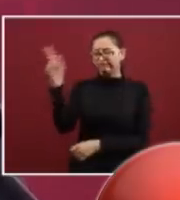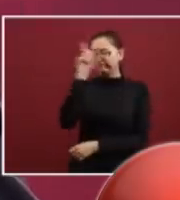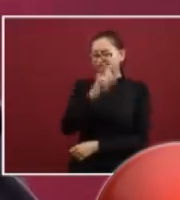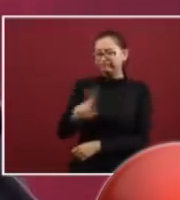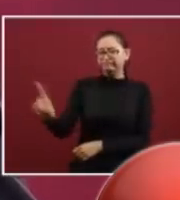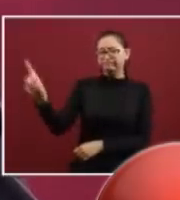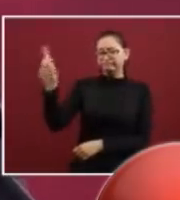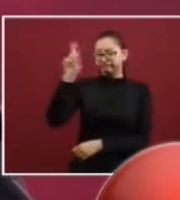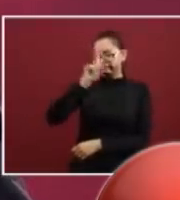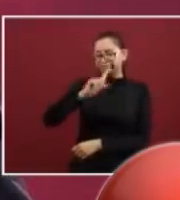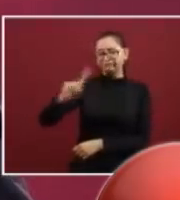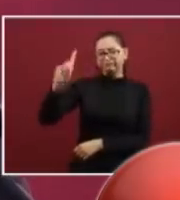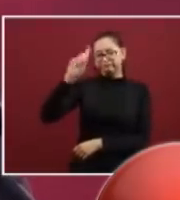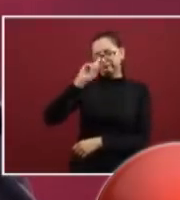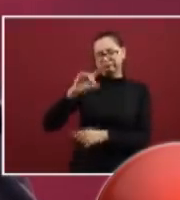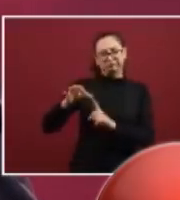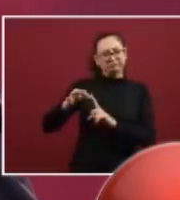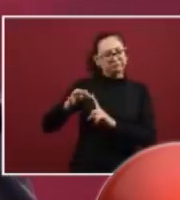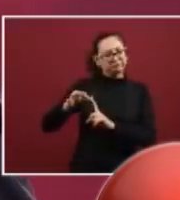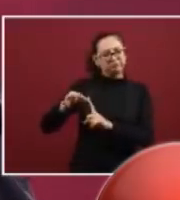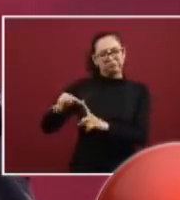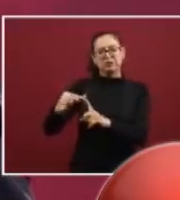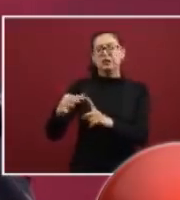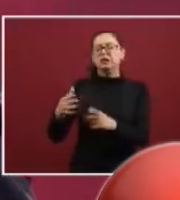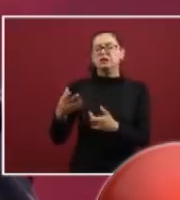y con el apoyo de todos